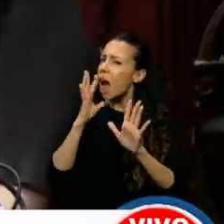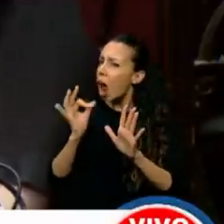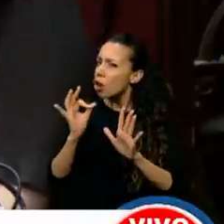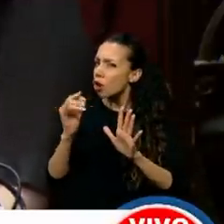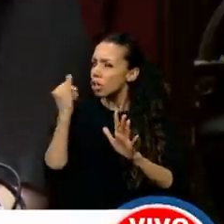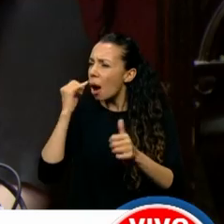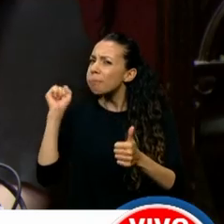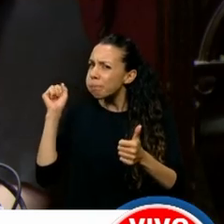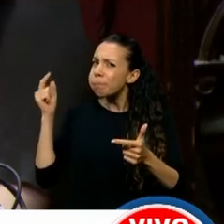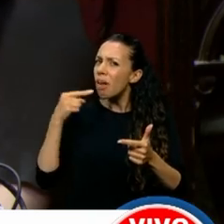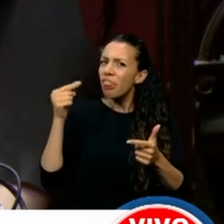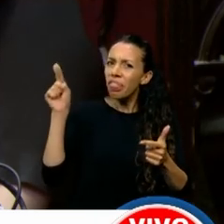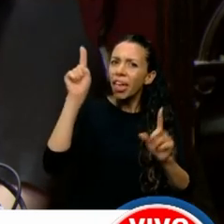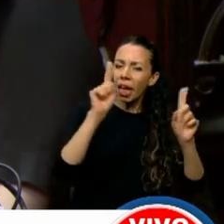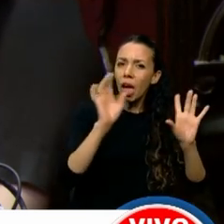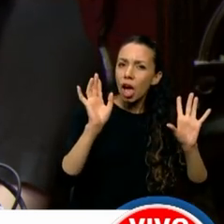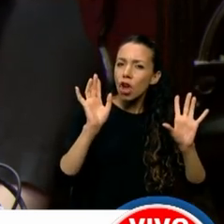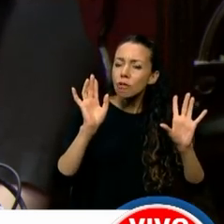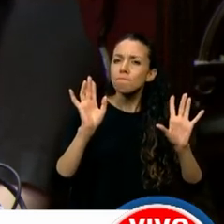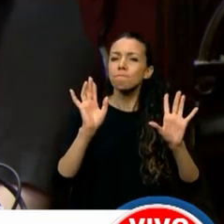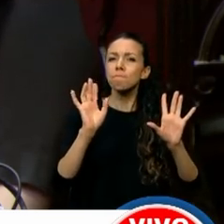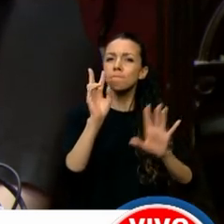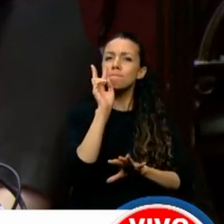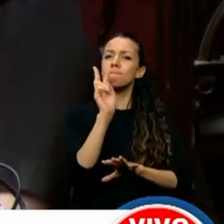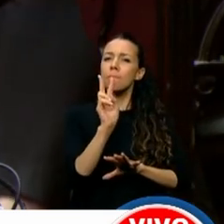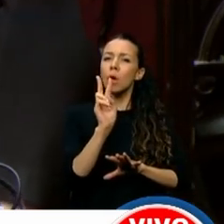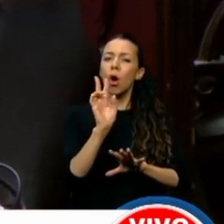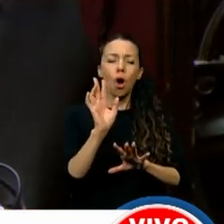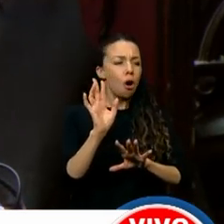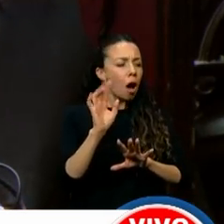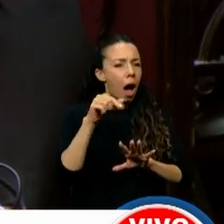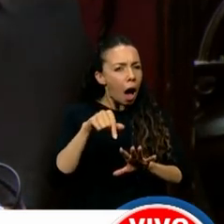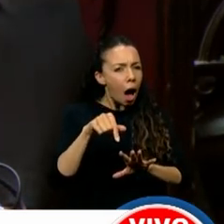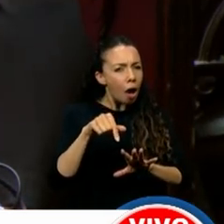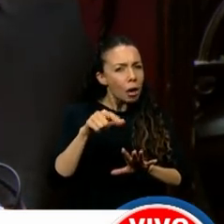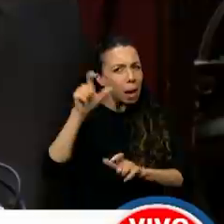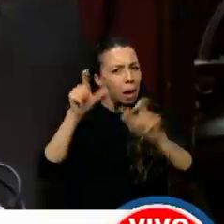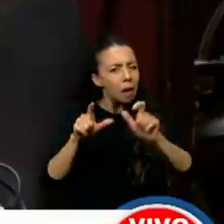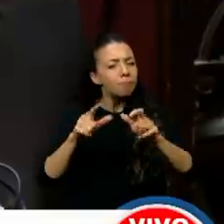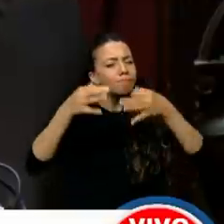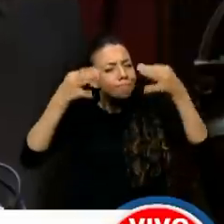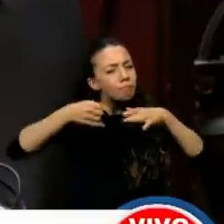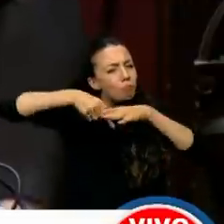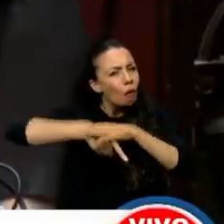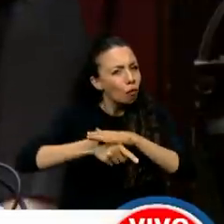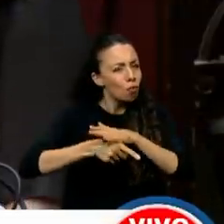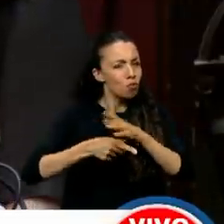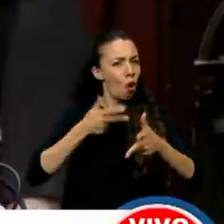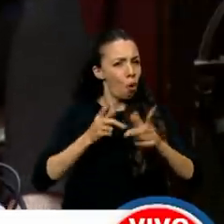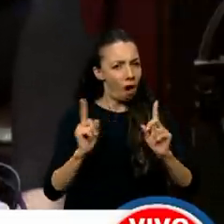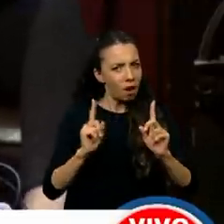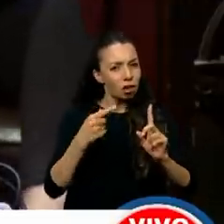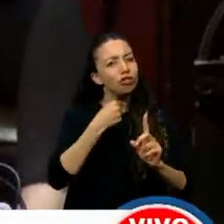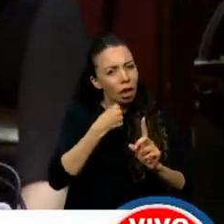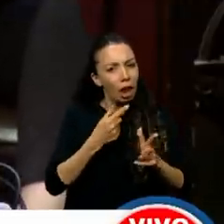notablemente no ha aparecido al menos hasta ahora y yo lo quiero traer y tiene que ver con